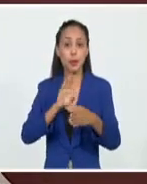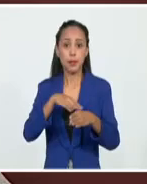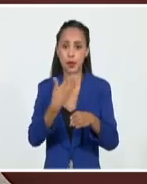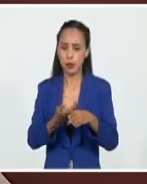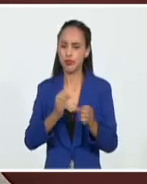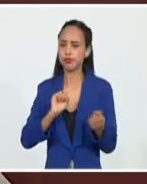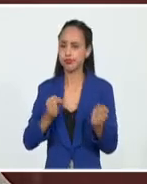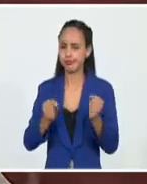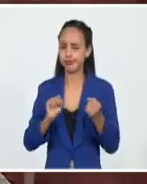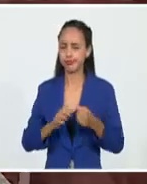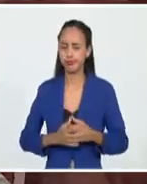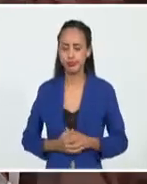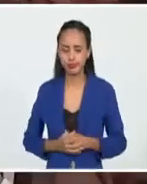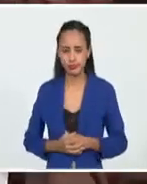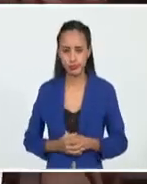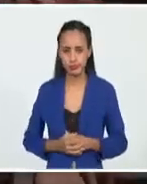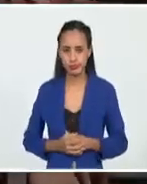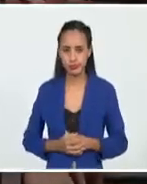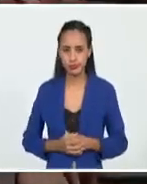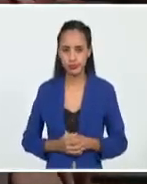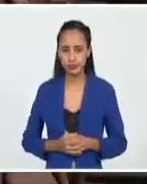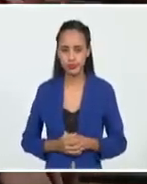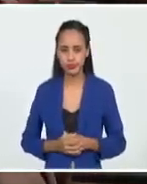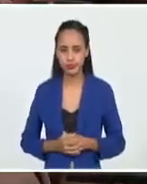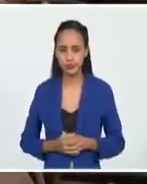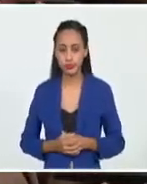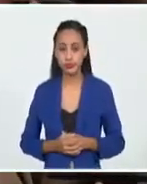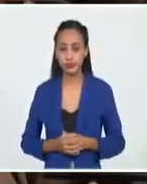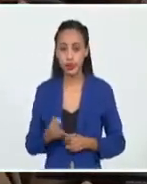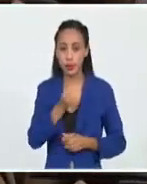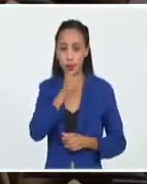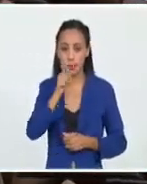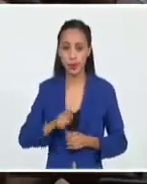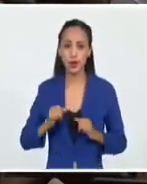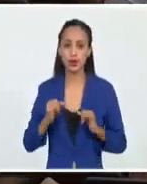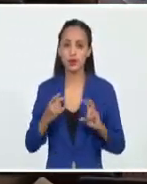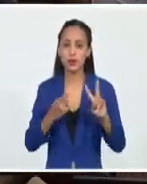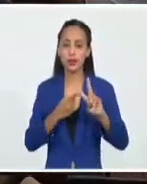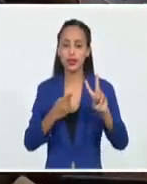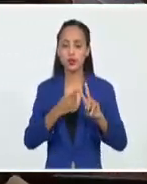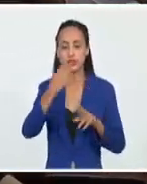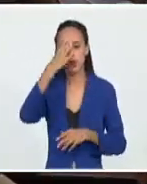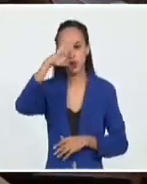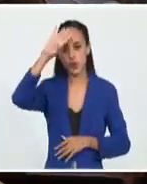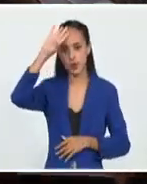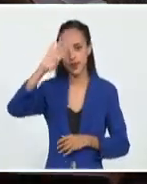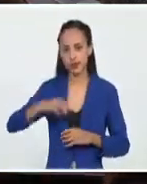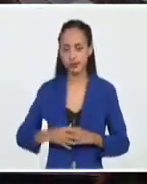control. Wilmer Rodríguez Fernández y Rosana Thompson Casamayor, Sistema Informativo de la Televisión Cubana.